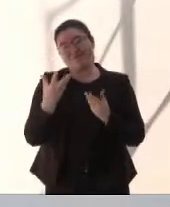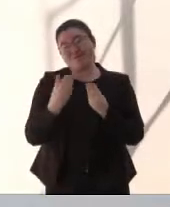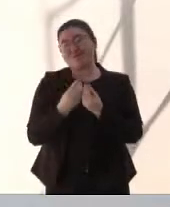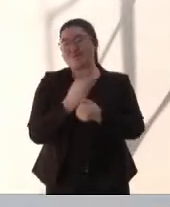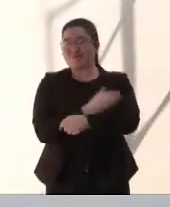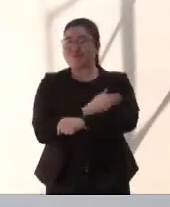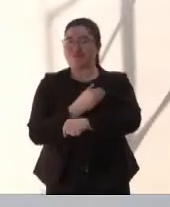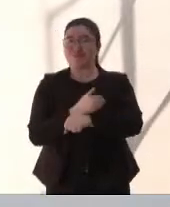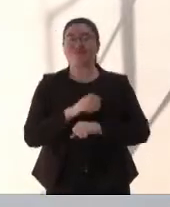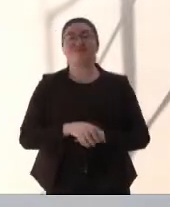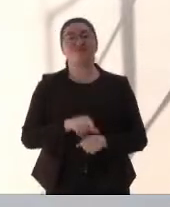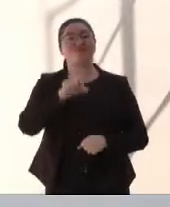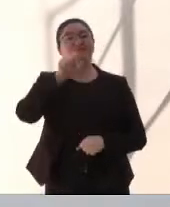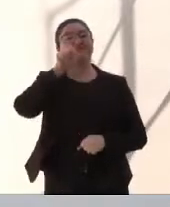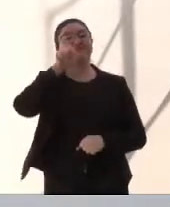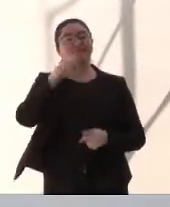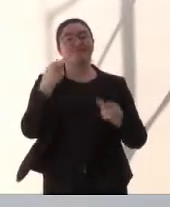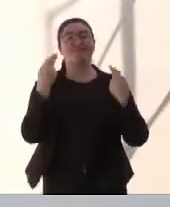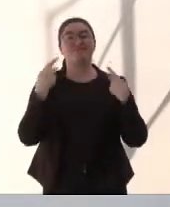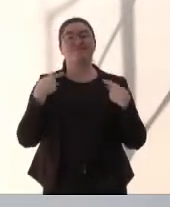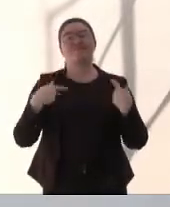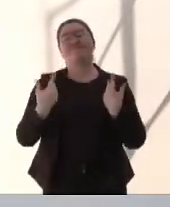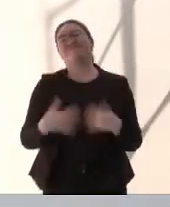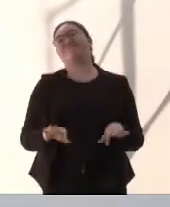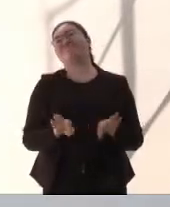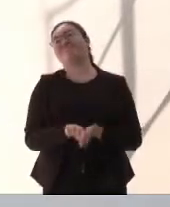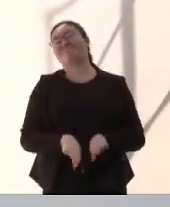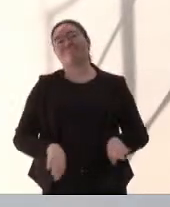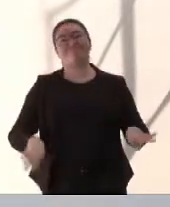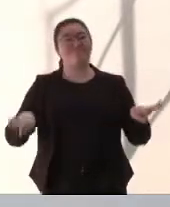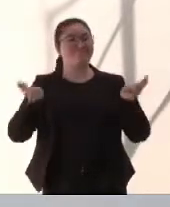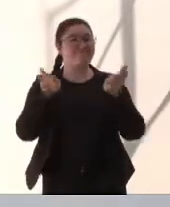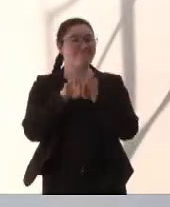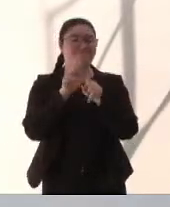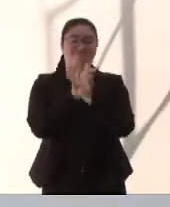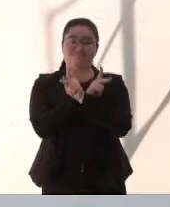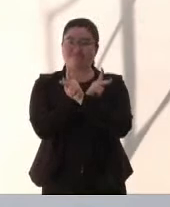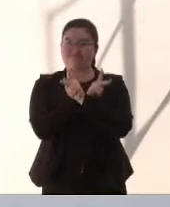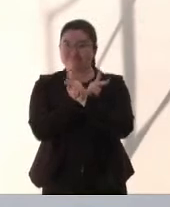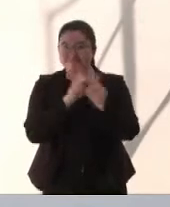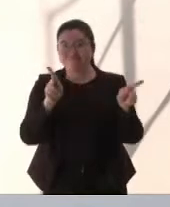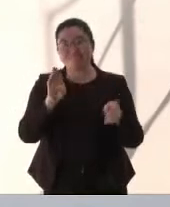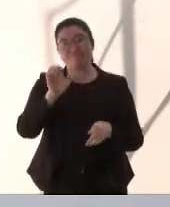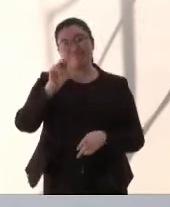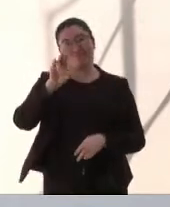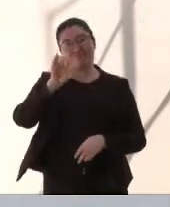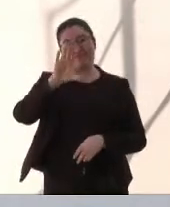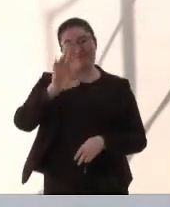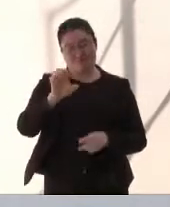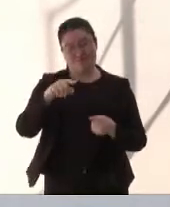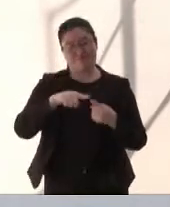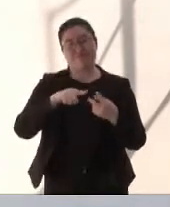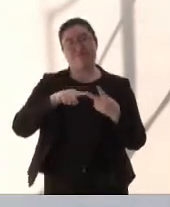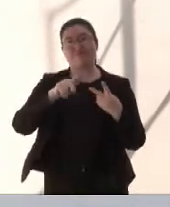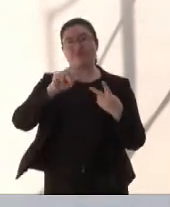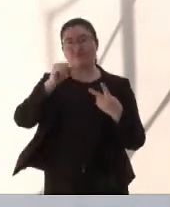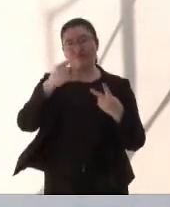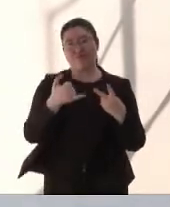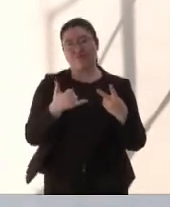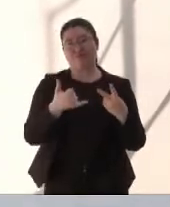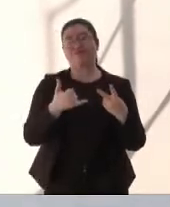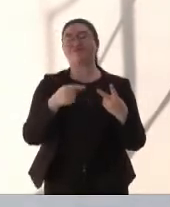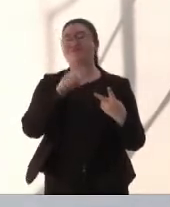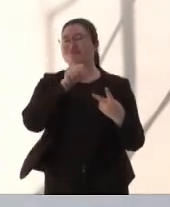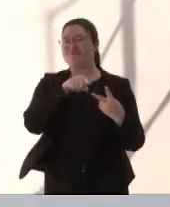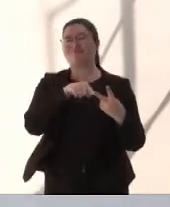que hay muchísima gente muy importante, están todos, todas y todos ustedes, está Berenice, está Patti Ortiz, que quiero agradecerle,